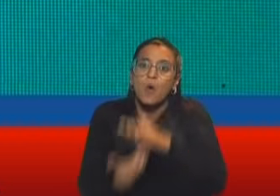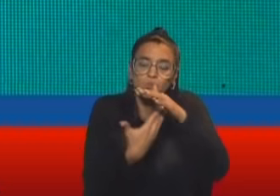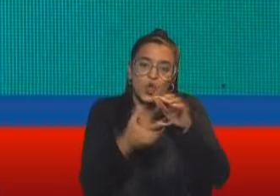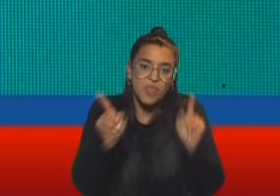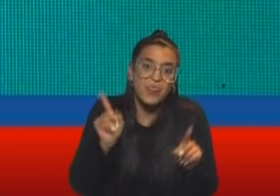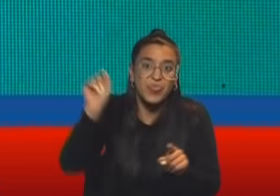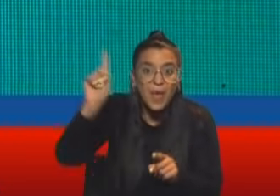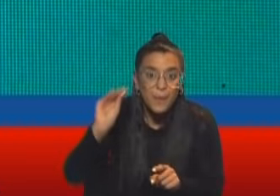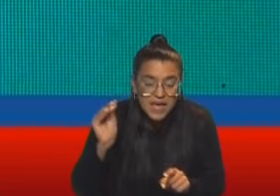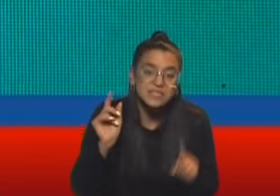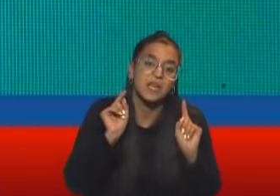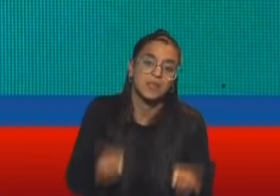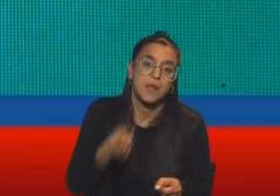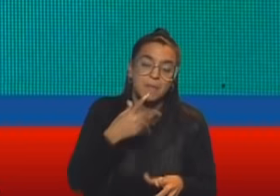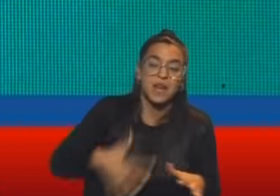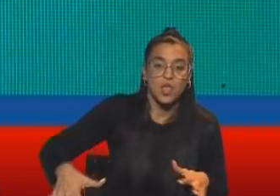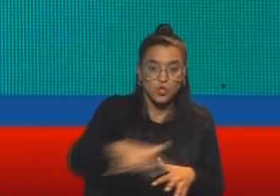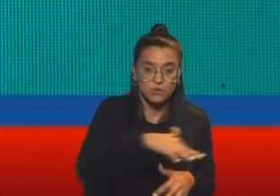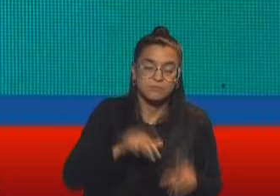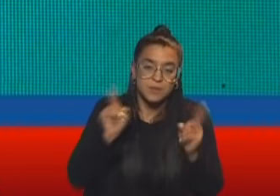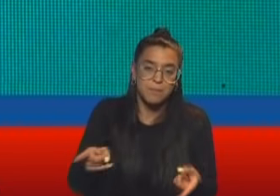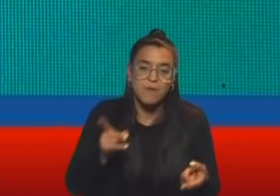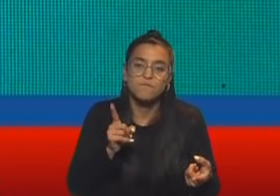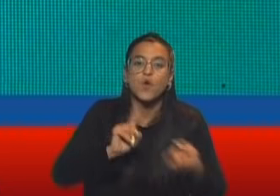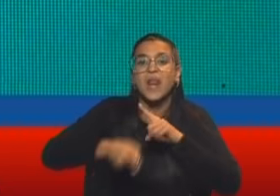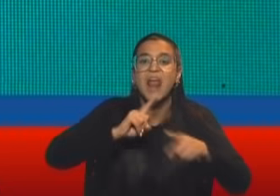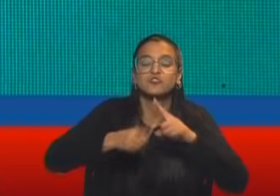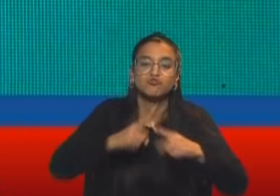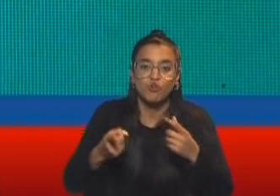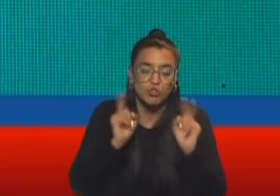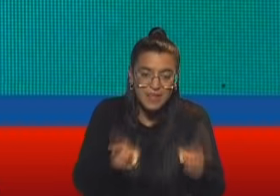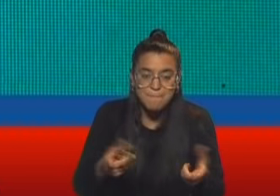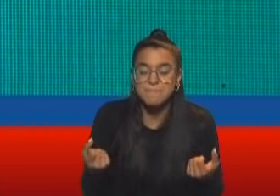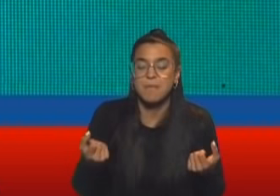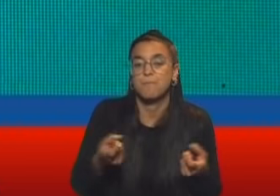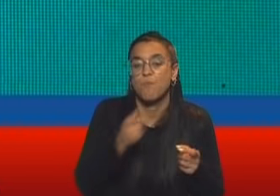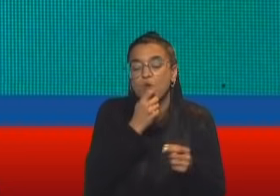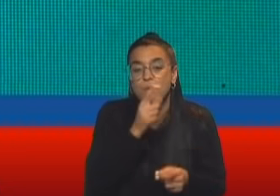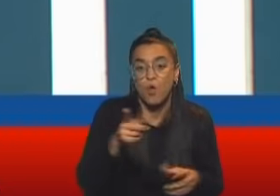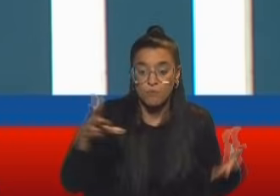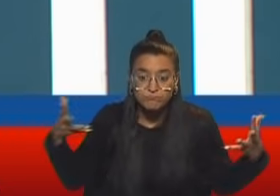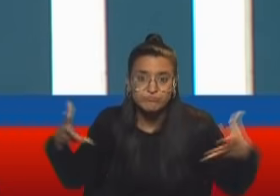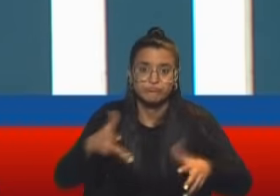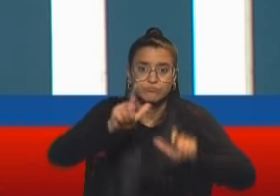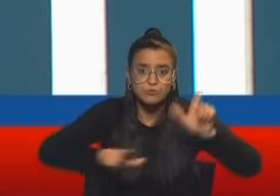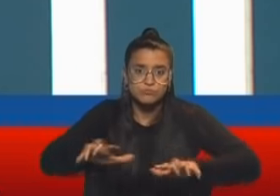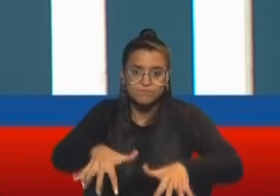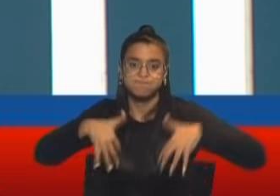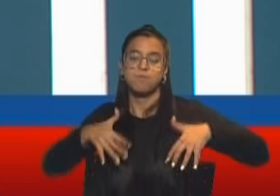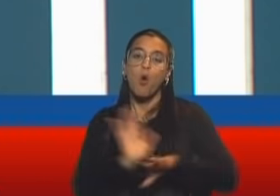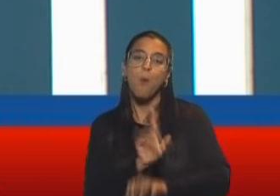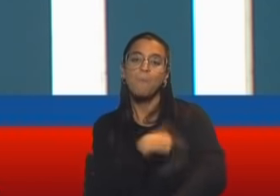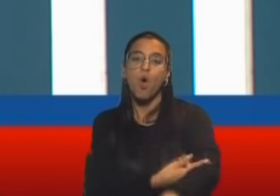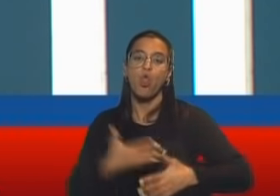quedan en Brasil y de la región. Y de la relación de fuerzas que haya. Porque él, poniendo a la gente en la calle, dice, yo tengo este